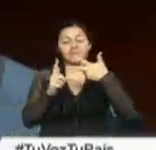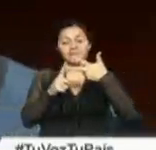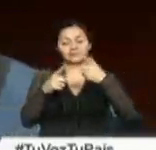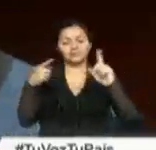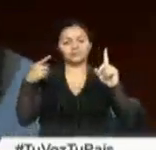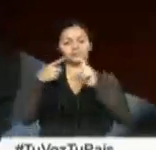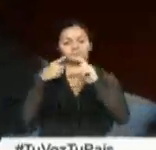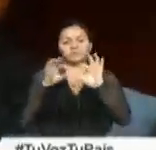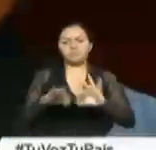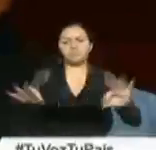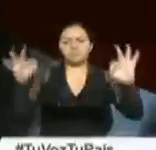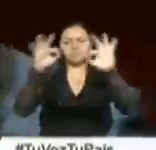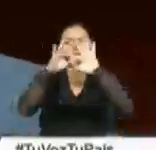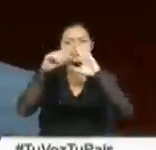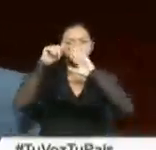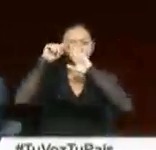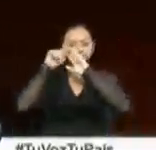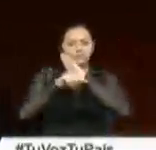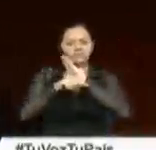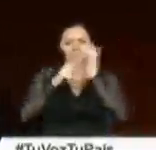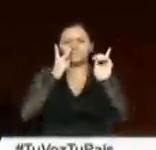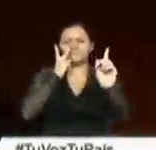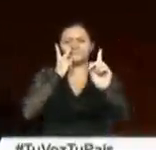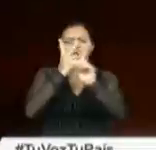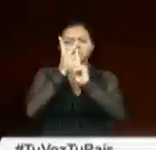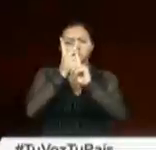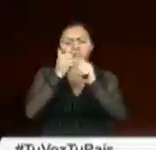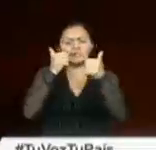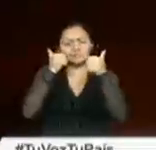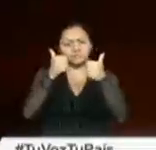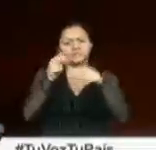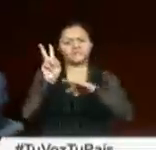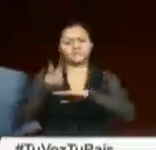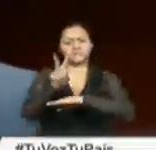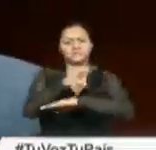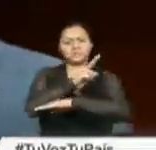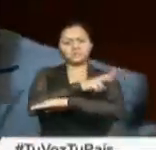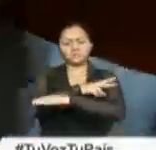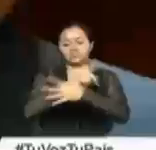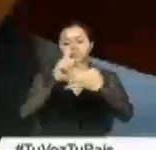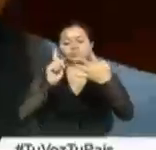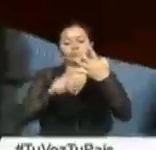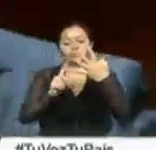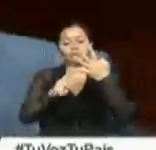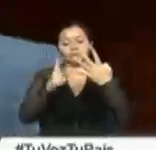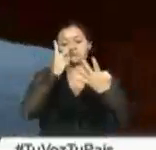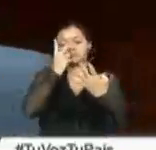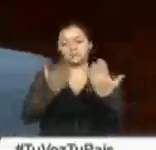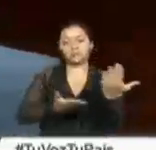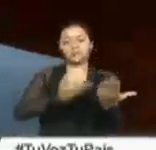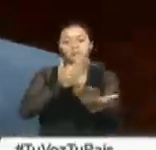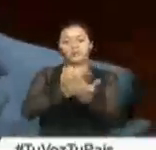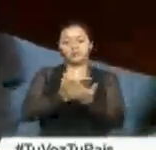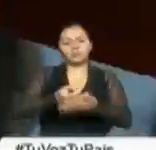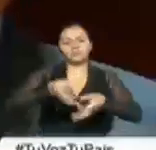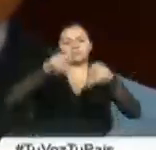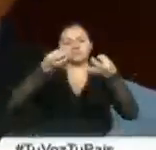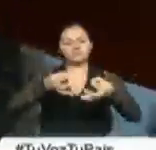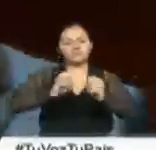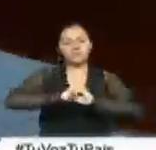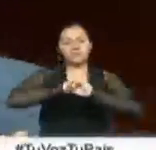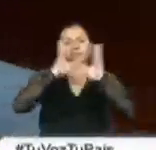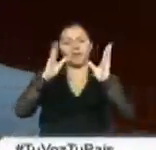será profundizar y visibilizar la fiscalización. El cuarto eje propone la definición de una